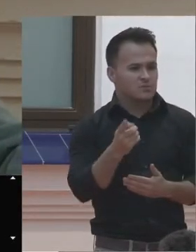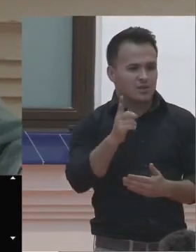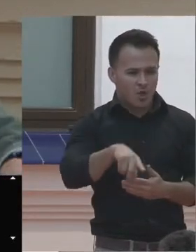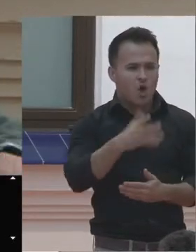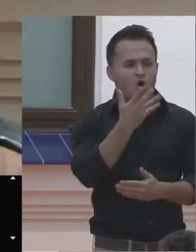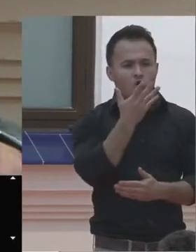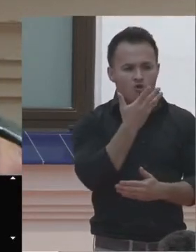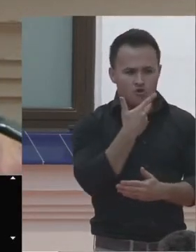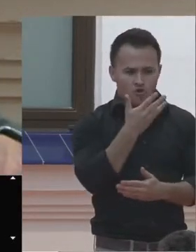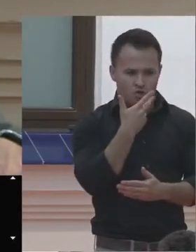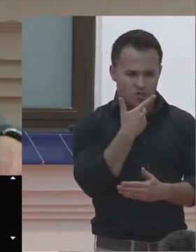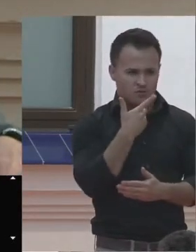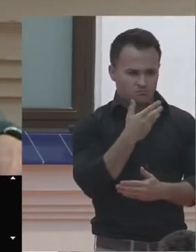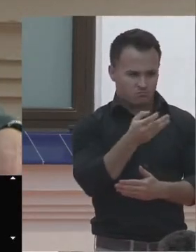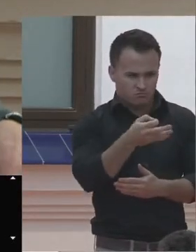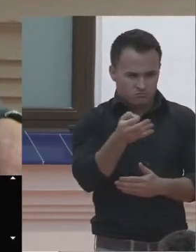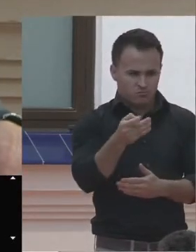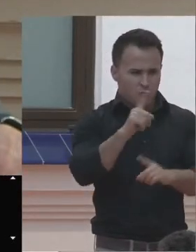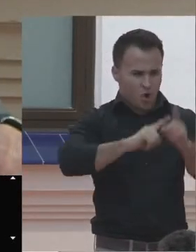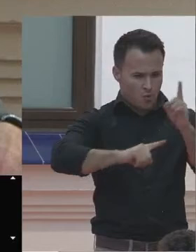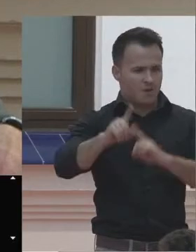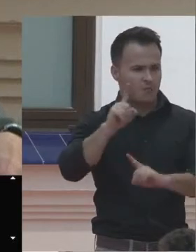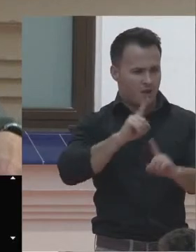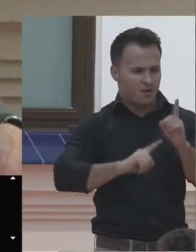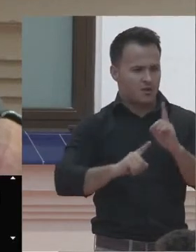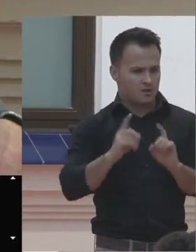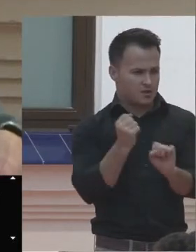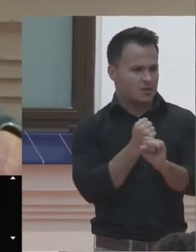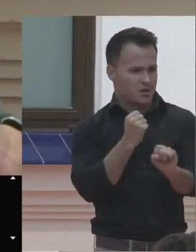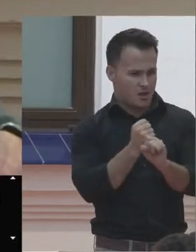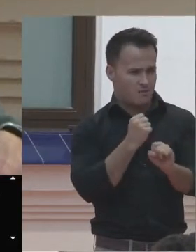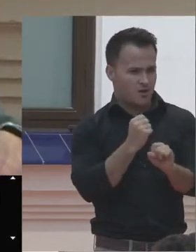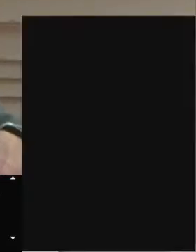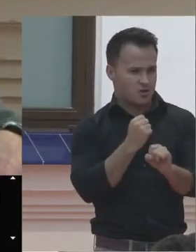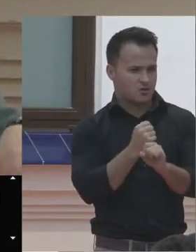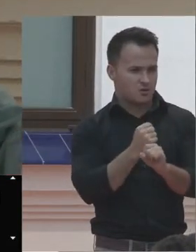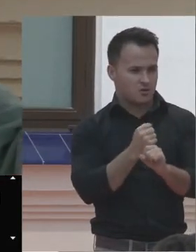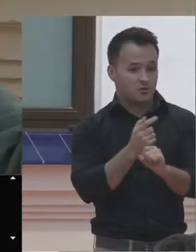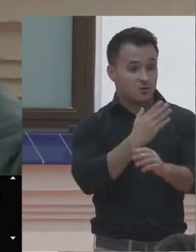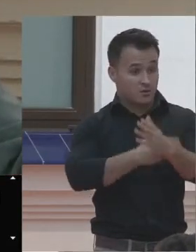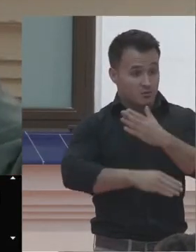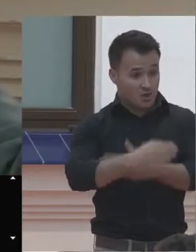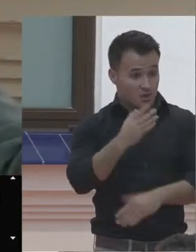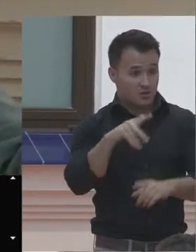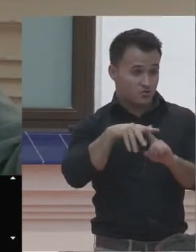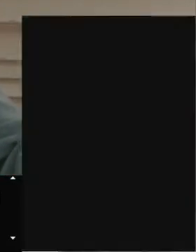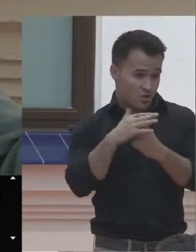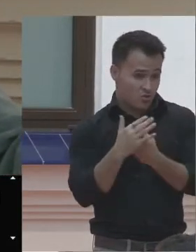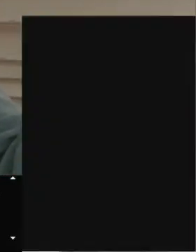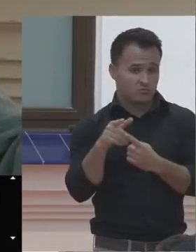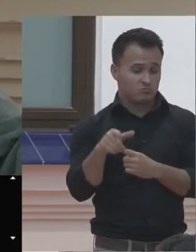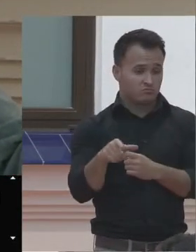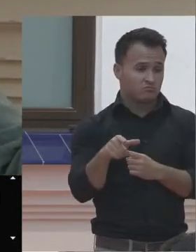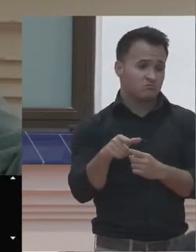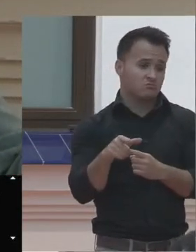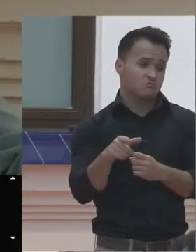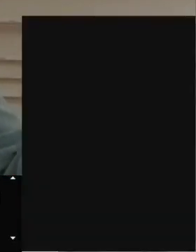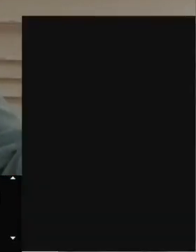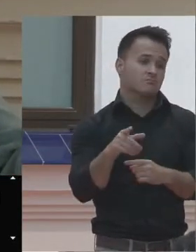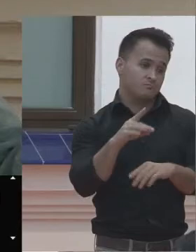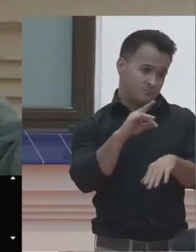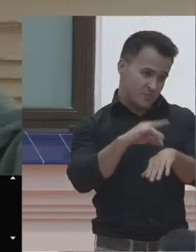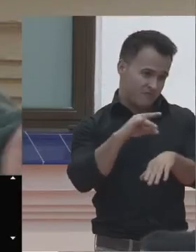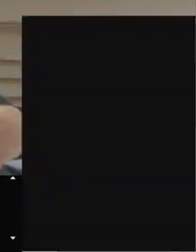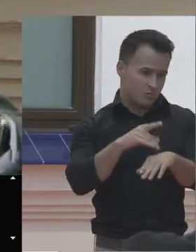conocía cuál era el problema que la gente que sufría discapacidad padecía en el